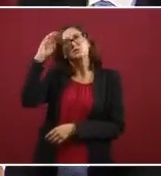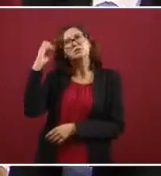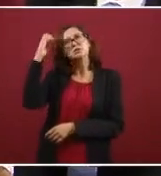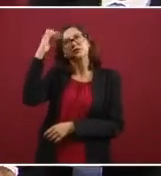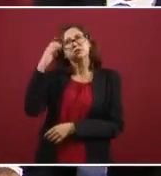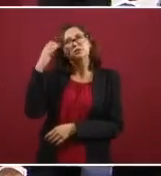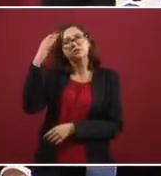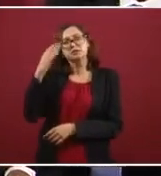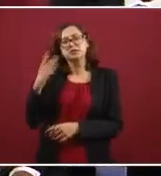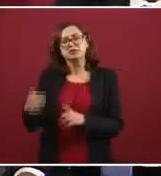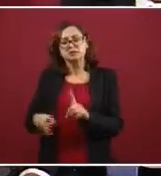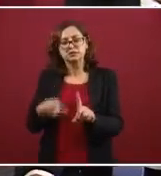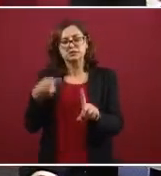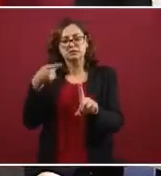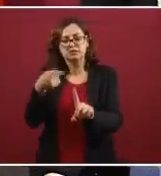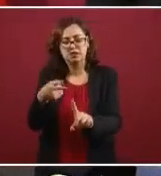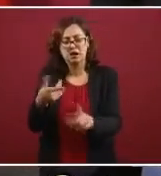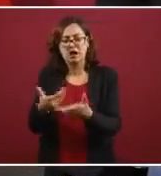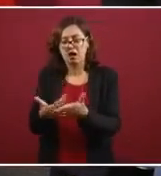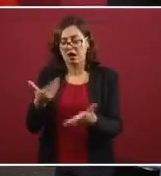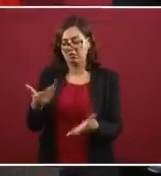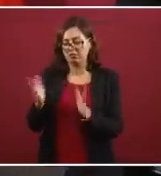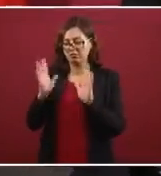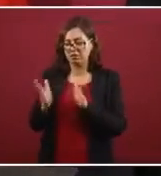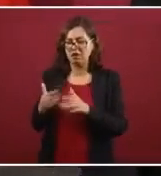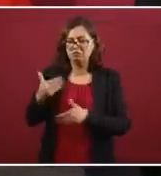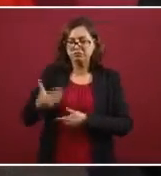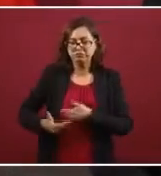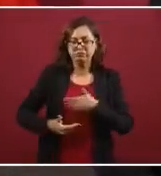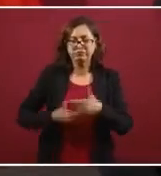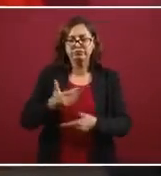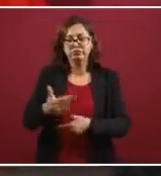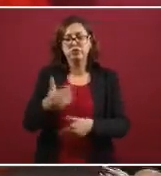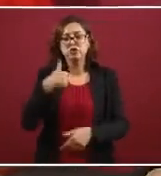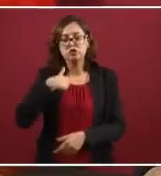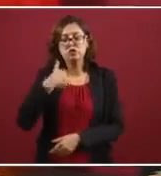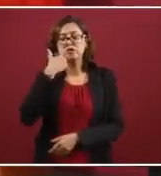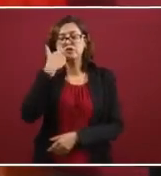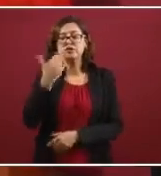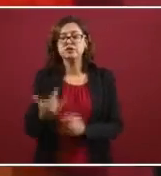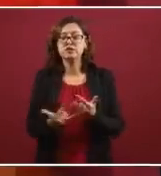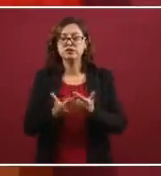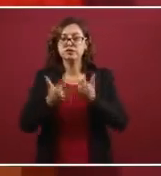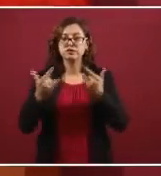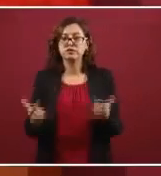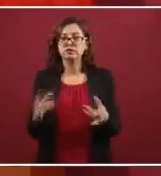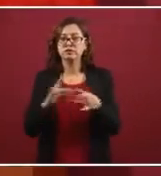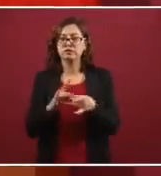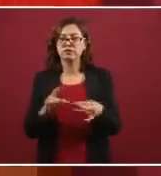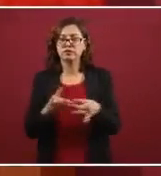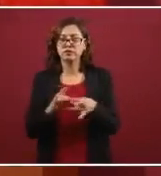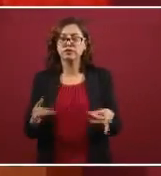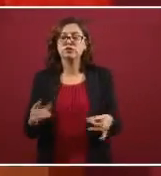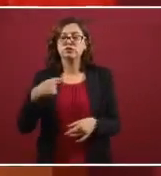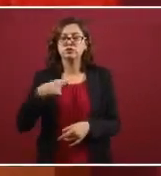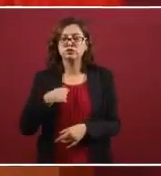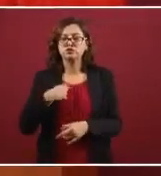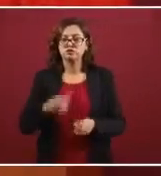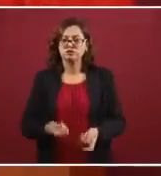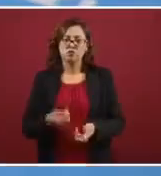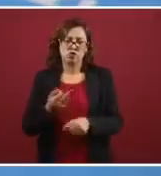porque antes hicimos otras cosas. Yo quiero contarles, yo estoy aquí como presidenta de la